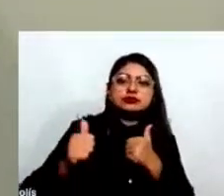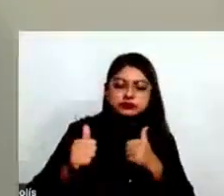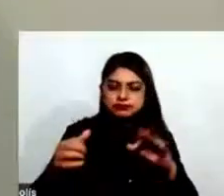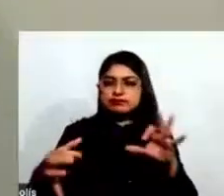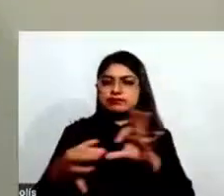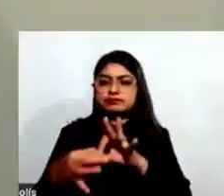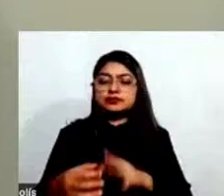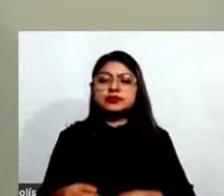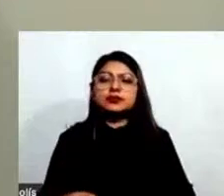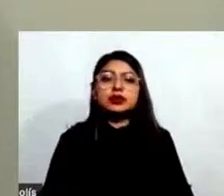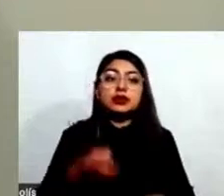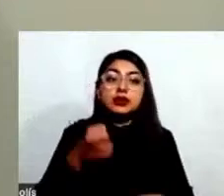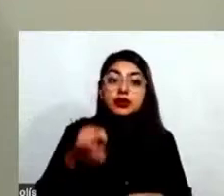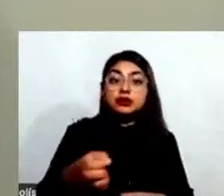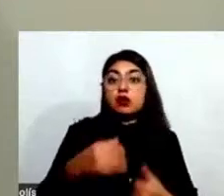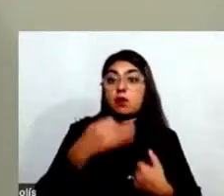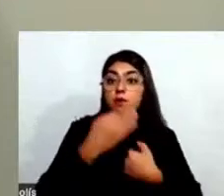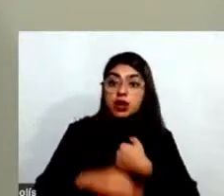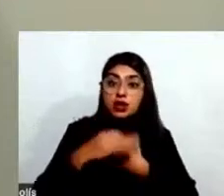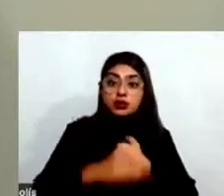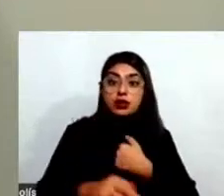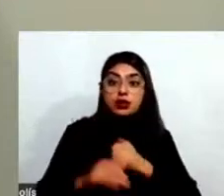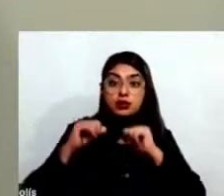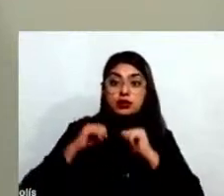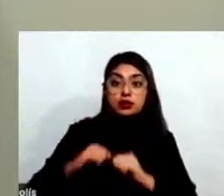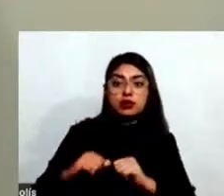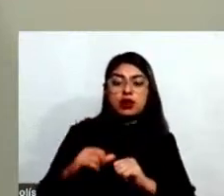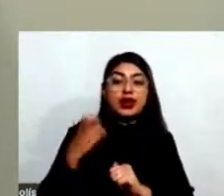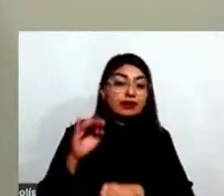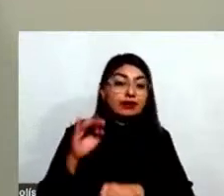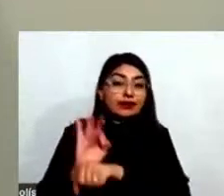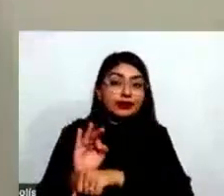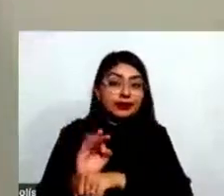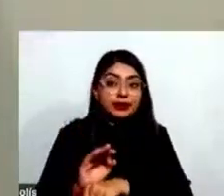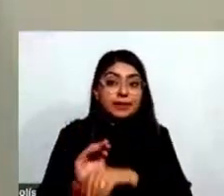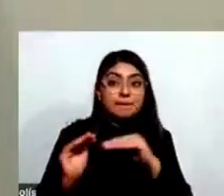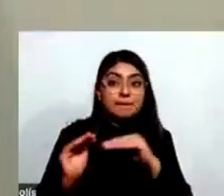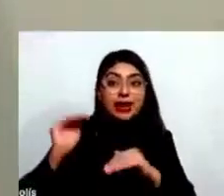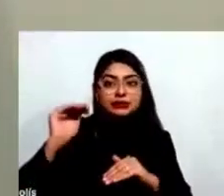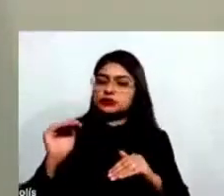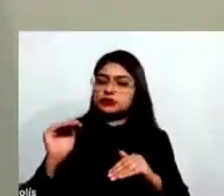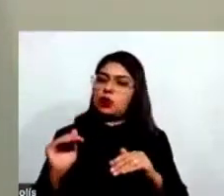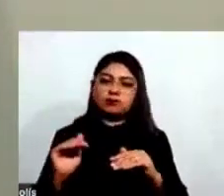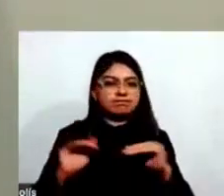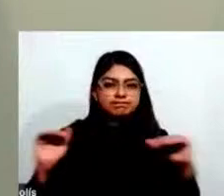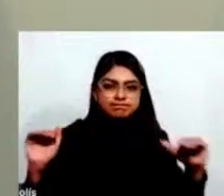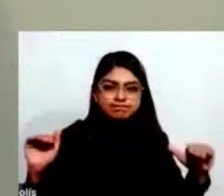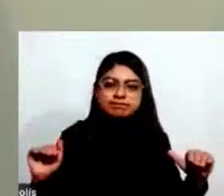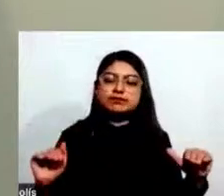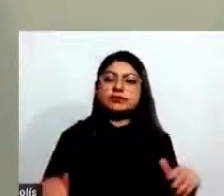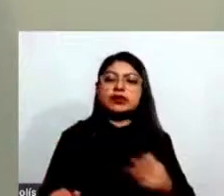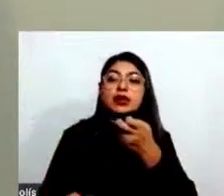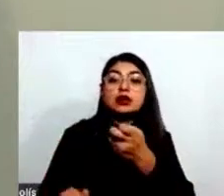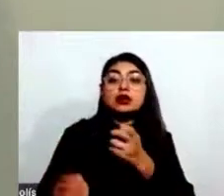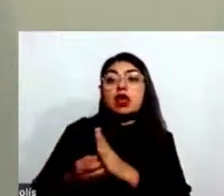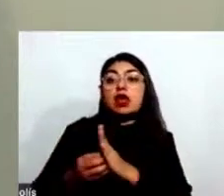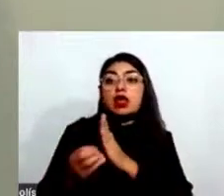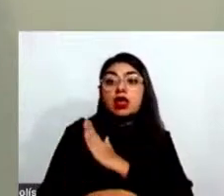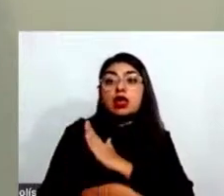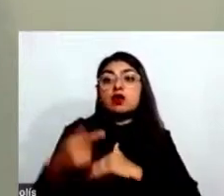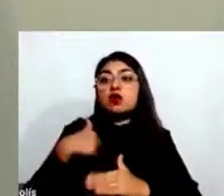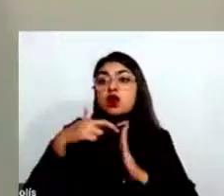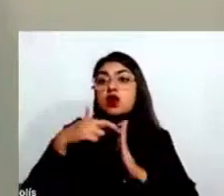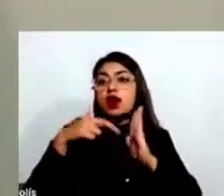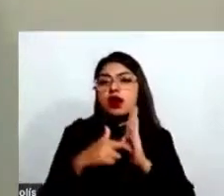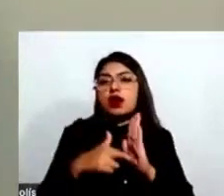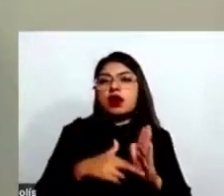ni la diferencia de la función, pues constituyen justificación para omitir las garantías mínimas, ni para prescindir